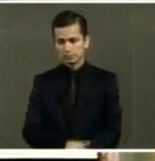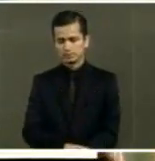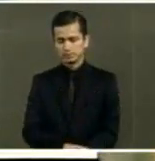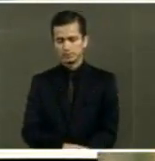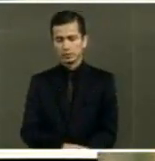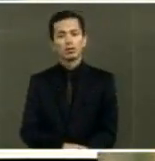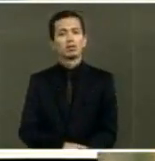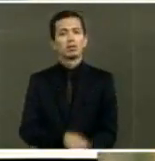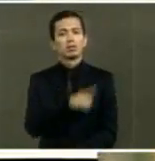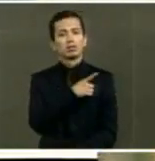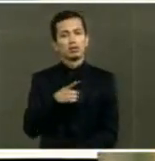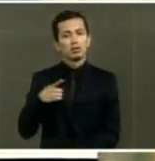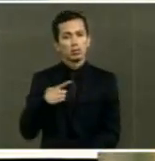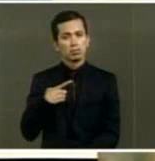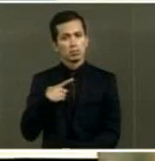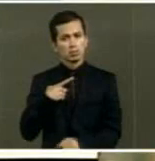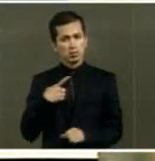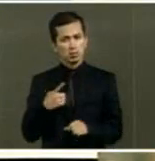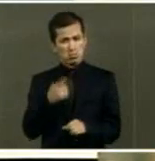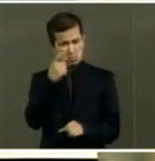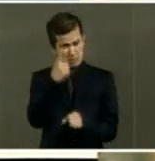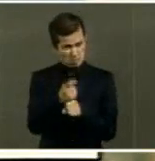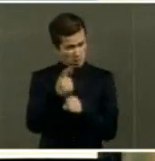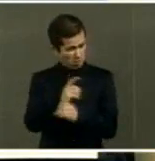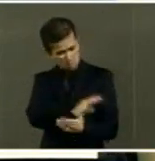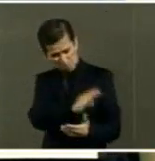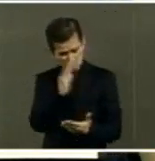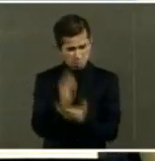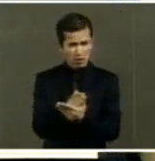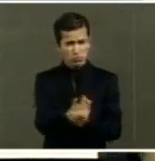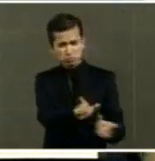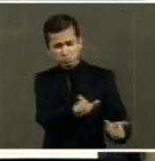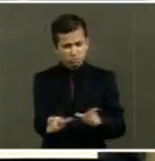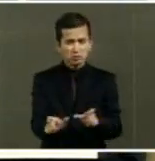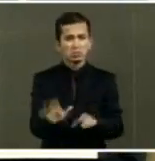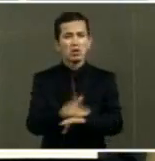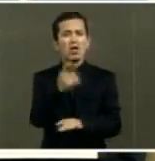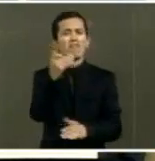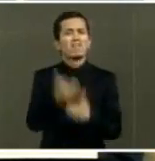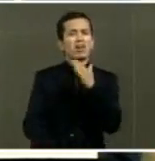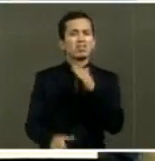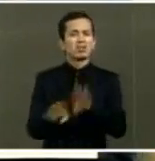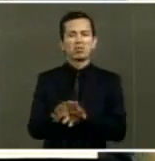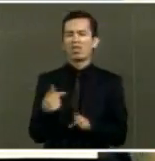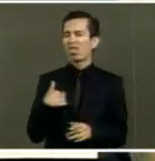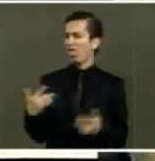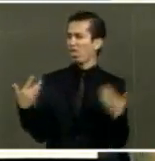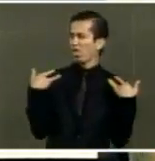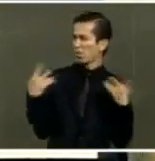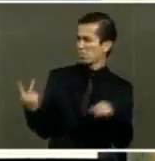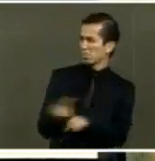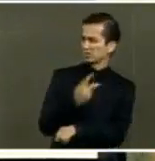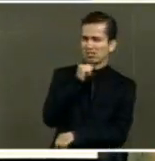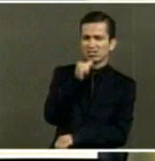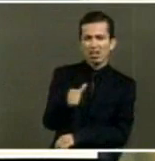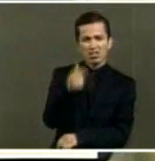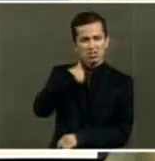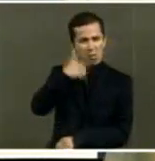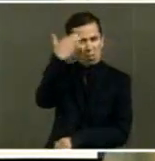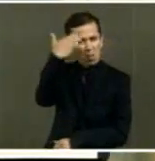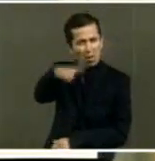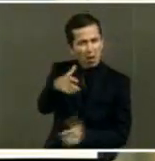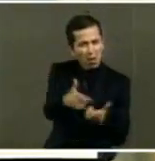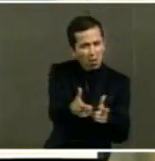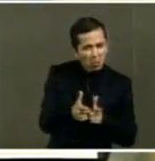lo que se trata es de poner un alto a la impunidad cínica con la que se comportan las organizaciones delictivas.